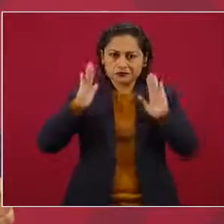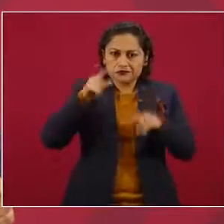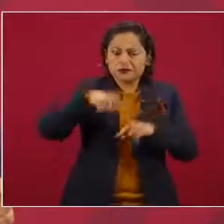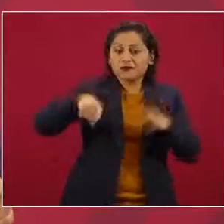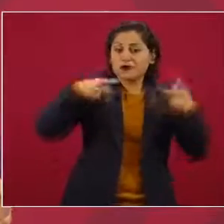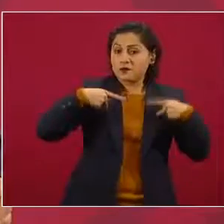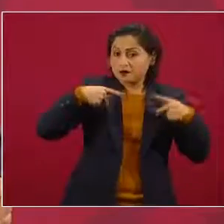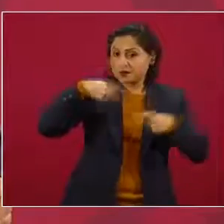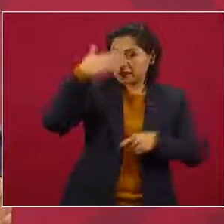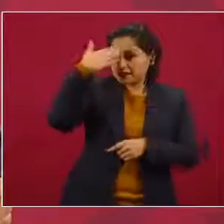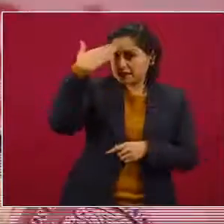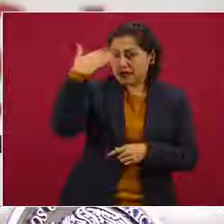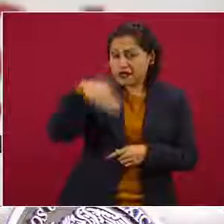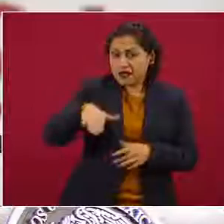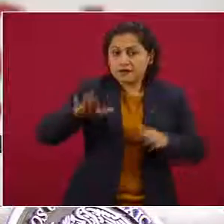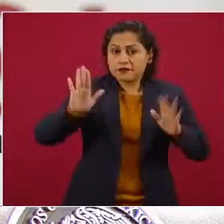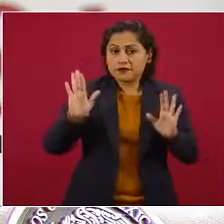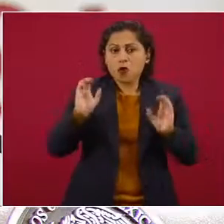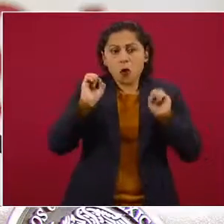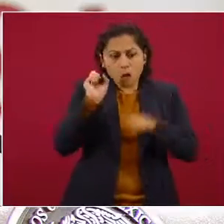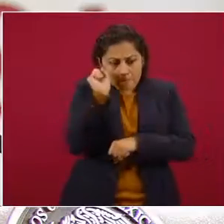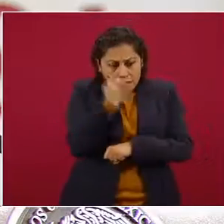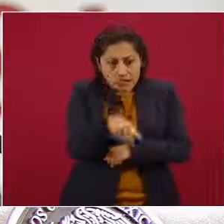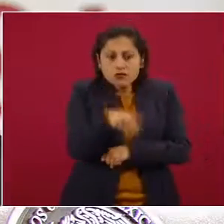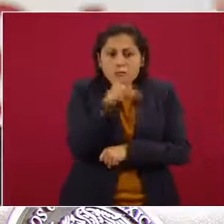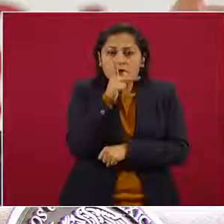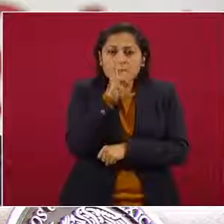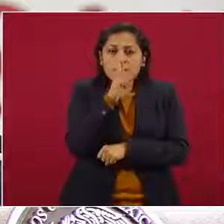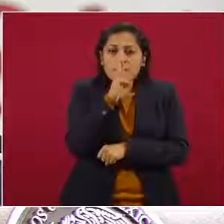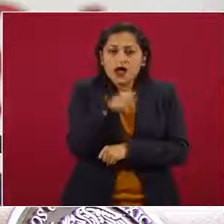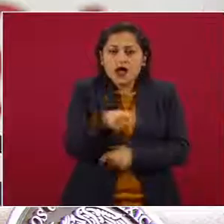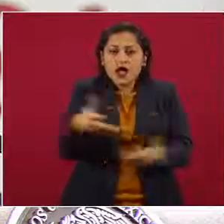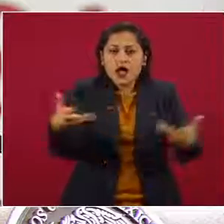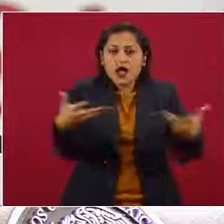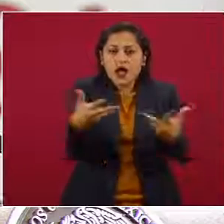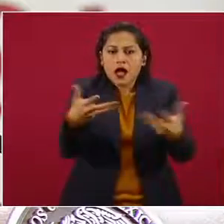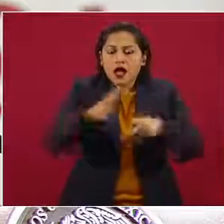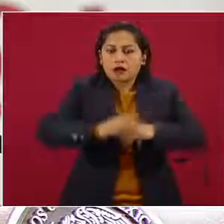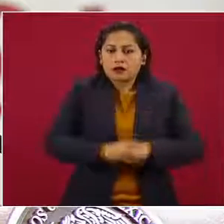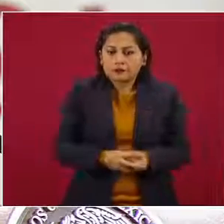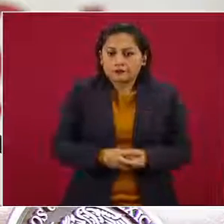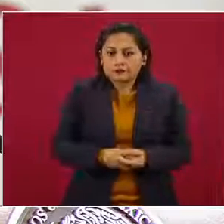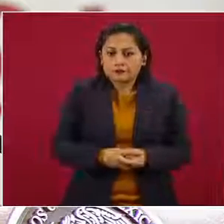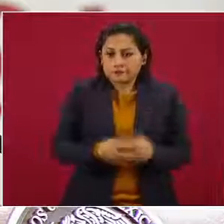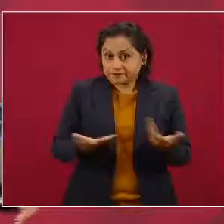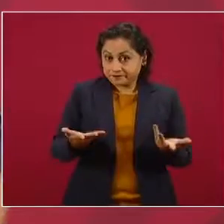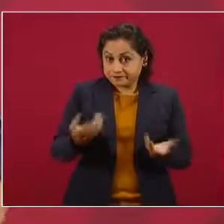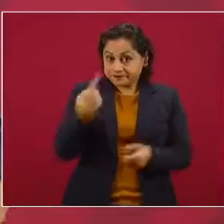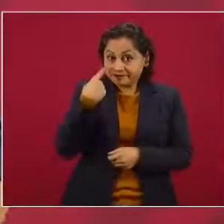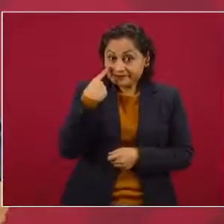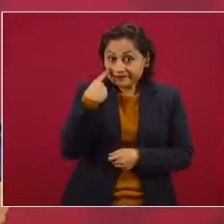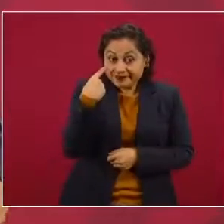hacerlo, ellos mismos, y como es la escuela de sus hijos,